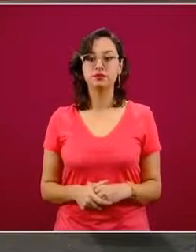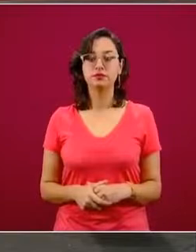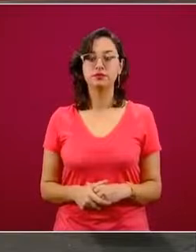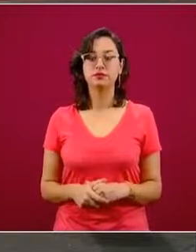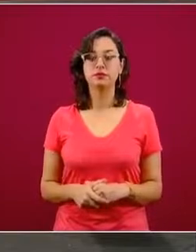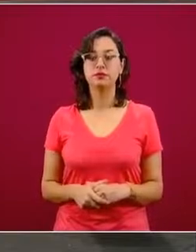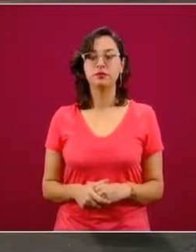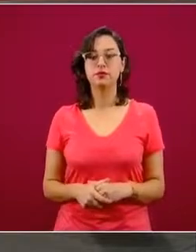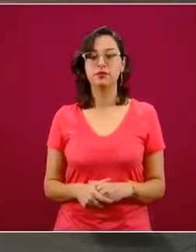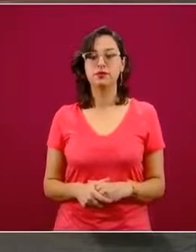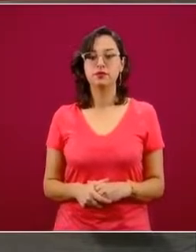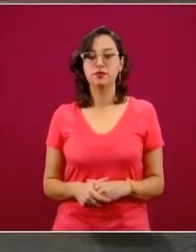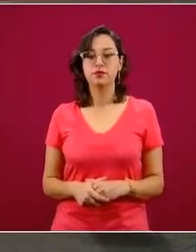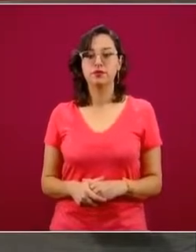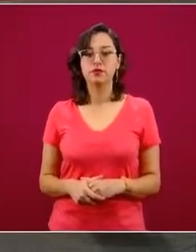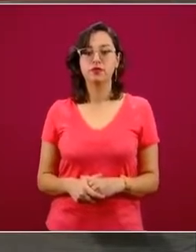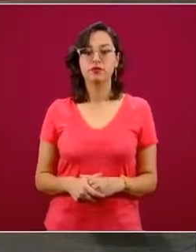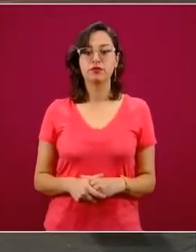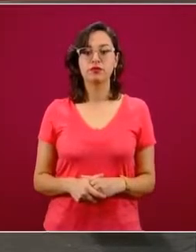Morelos